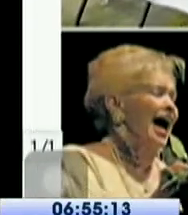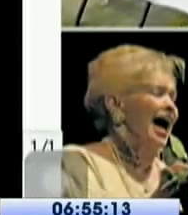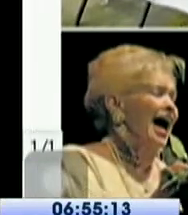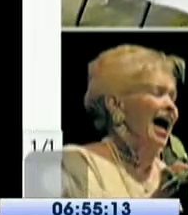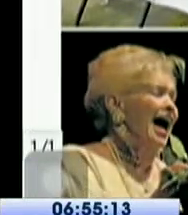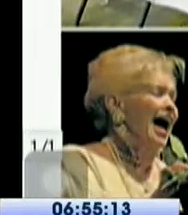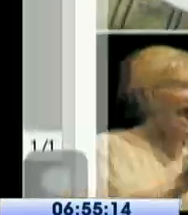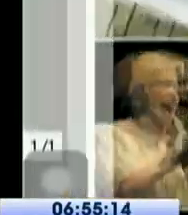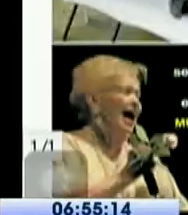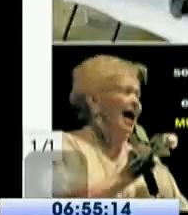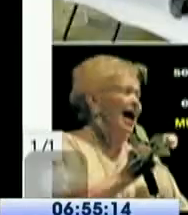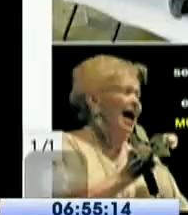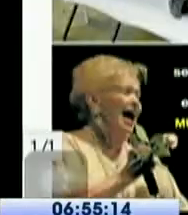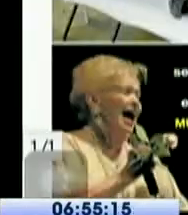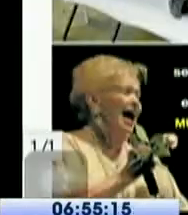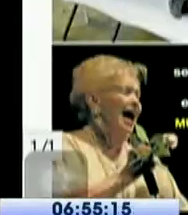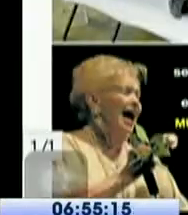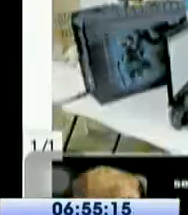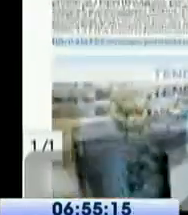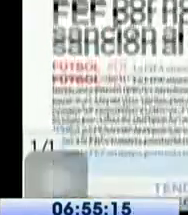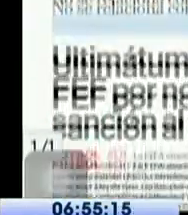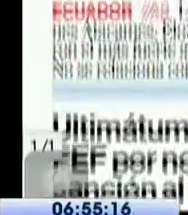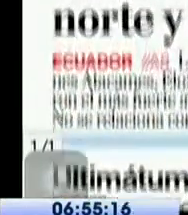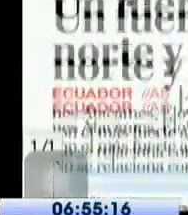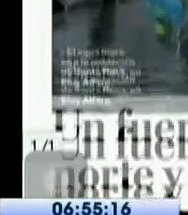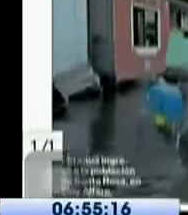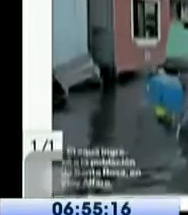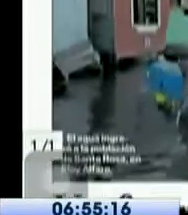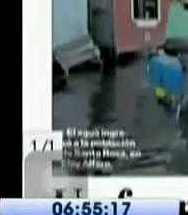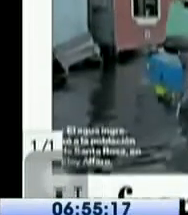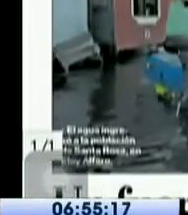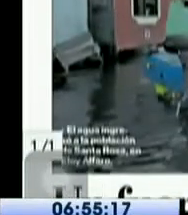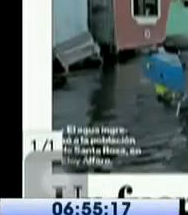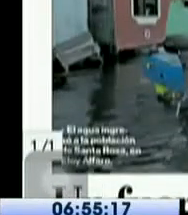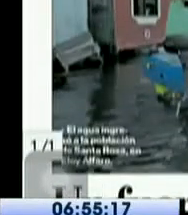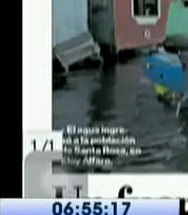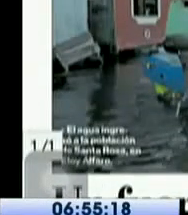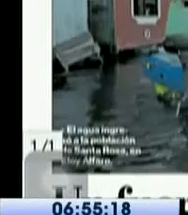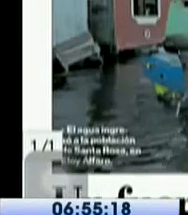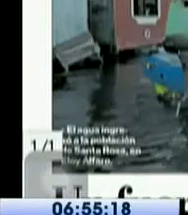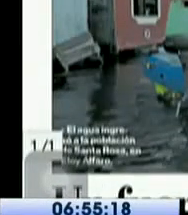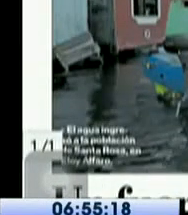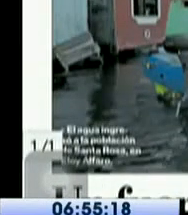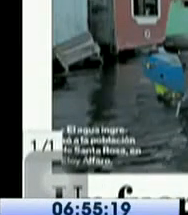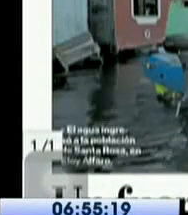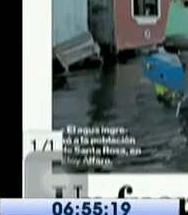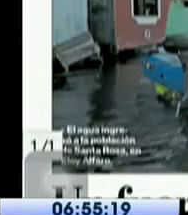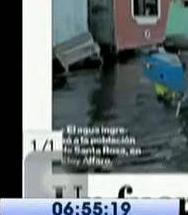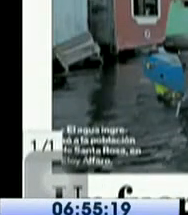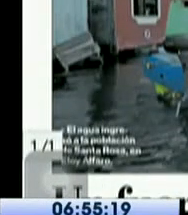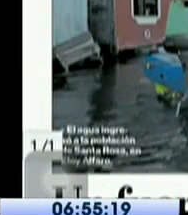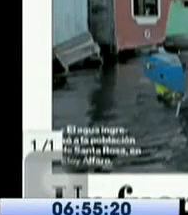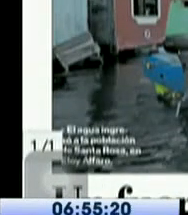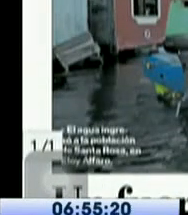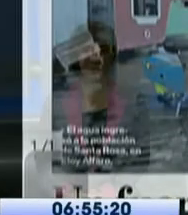5 días en Campus Party. Y recuerde, para más información, compre El Comercio a su voceador.